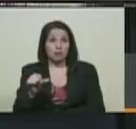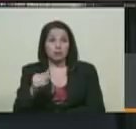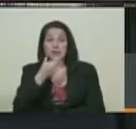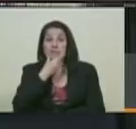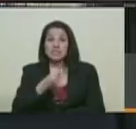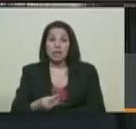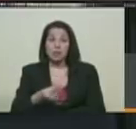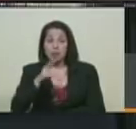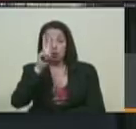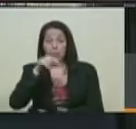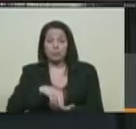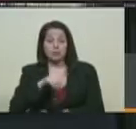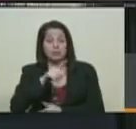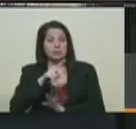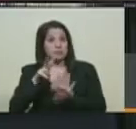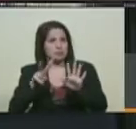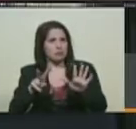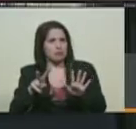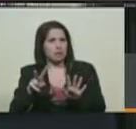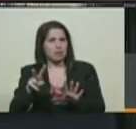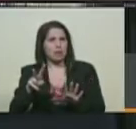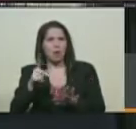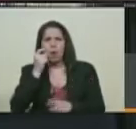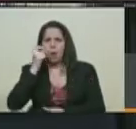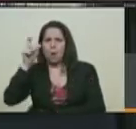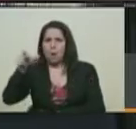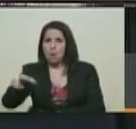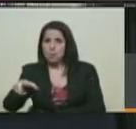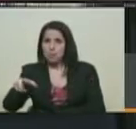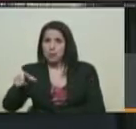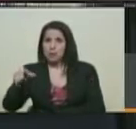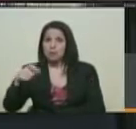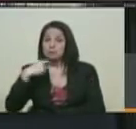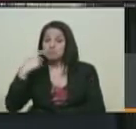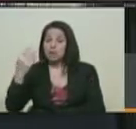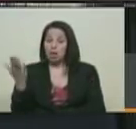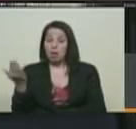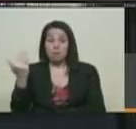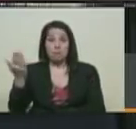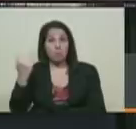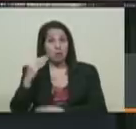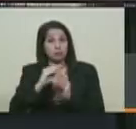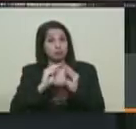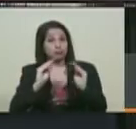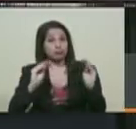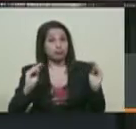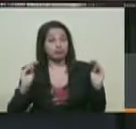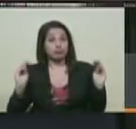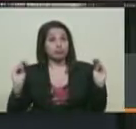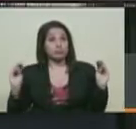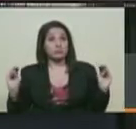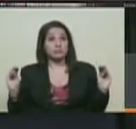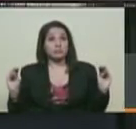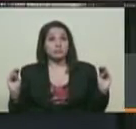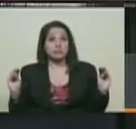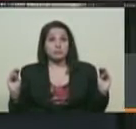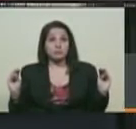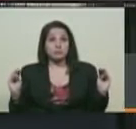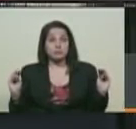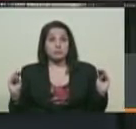a Pedro Infante. Pedro, vamos a convocar, a